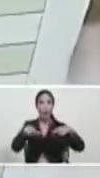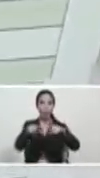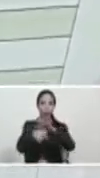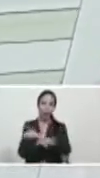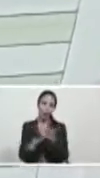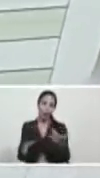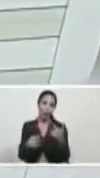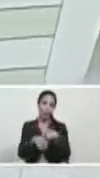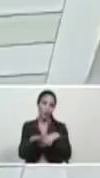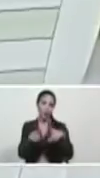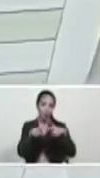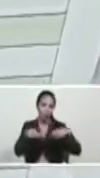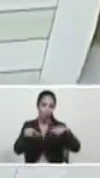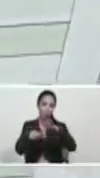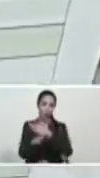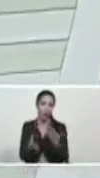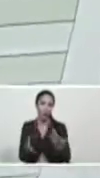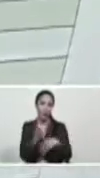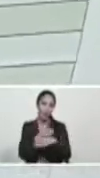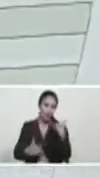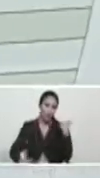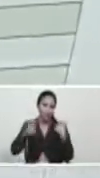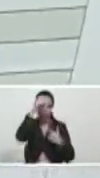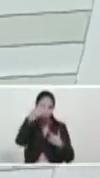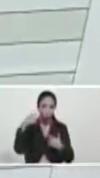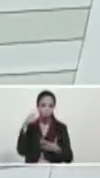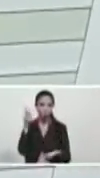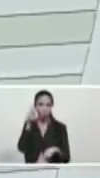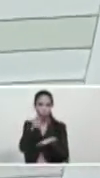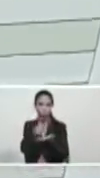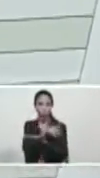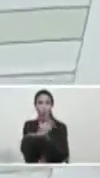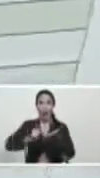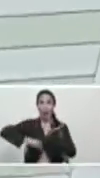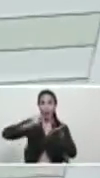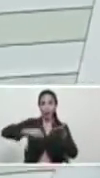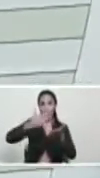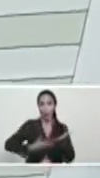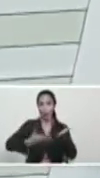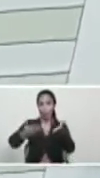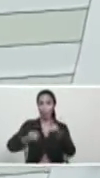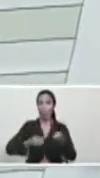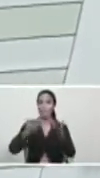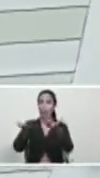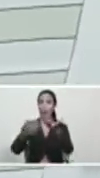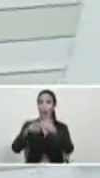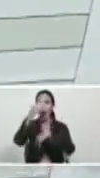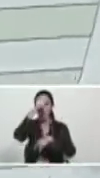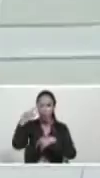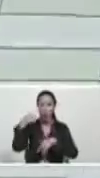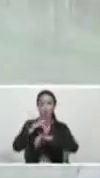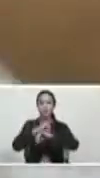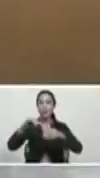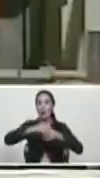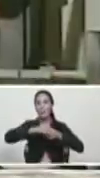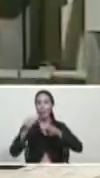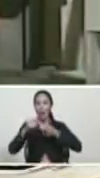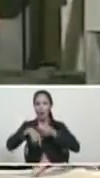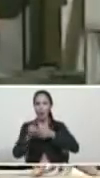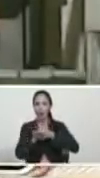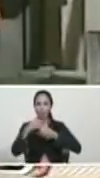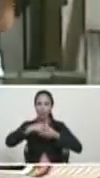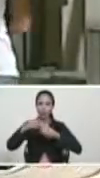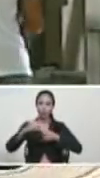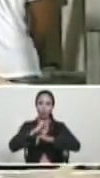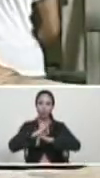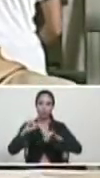las firmas del pueblo de los Estados Unidos a Donald Trump y decirle: Donald Trump, fuera tus manos de